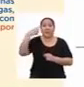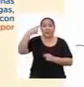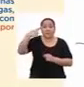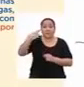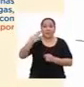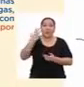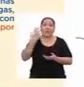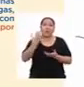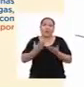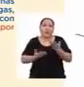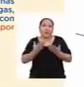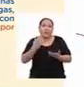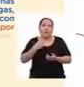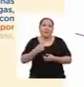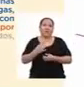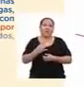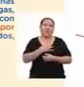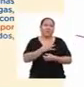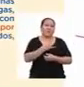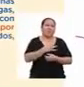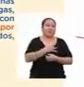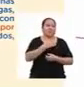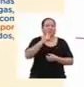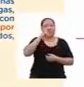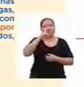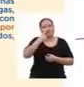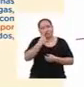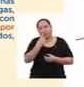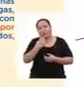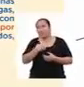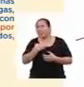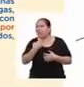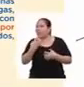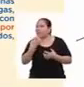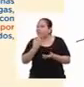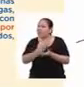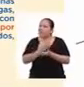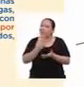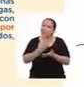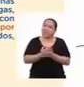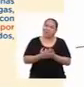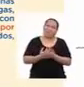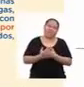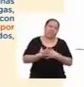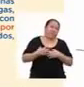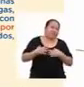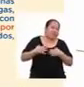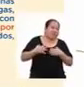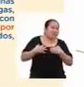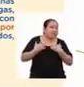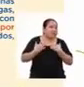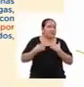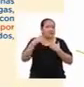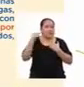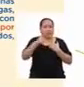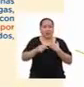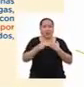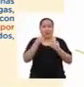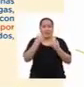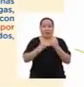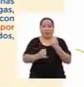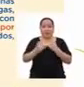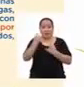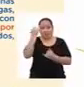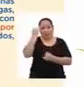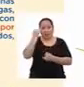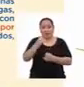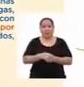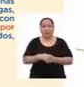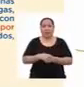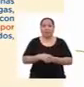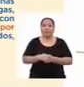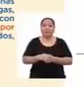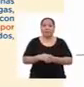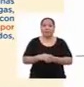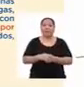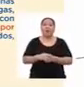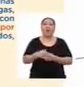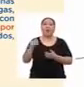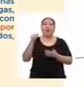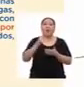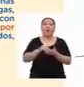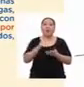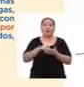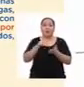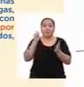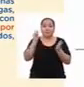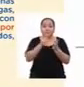quizás nos sintamos aburridos, fastidiados, angustiados, y aquí termina la idea. Así que nuevamente nos